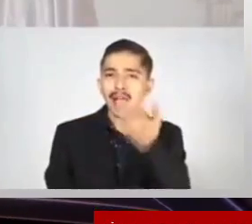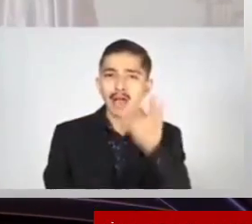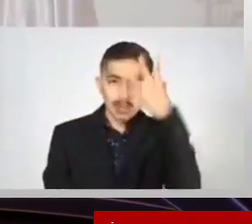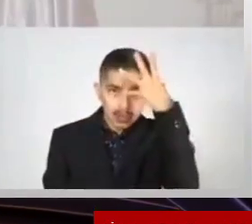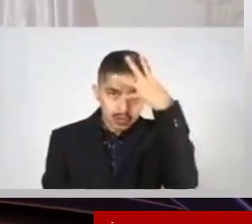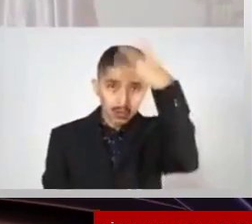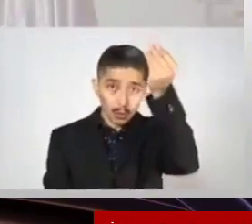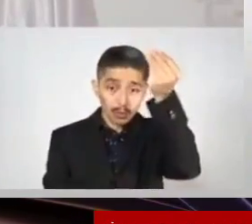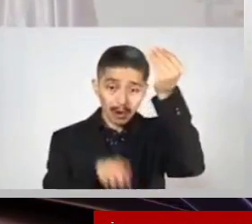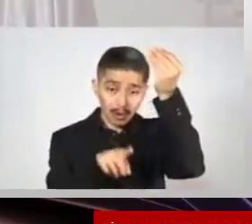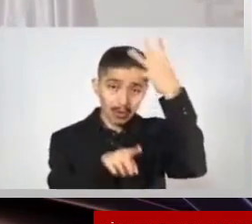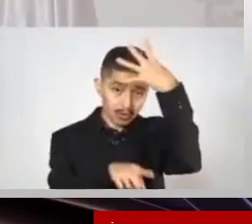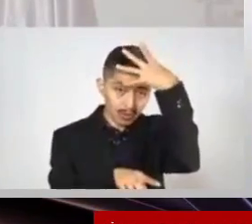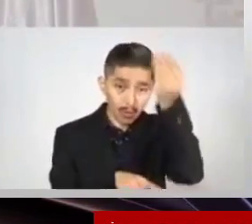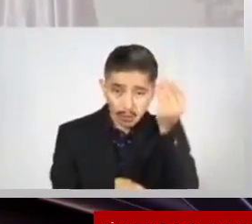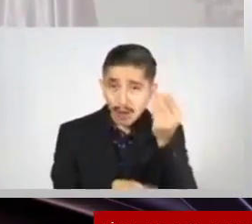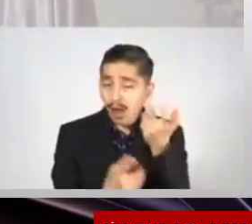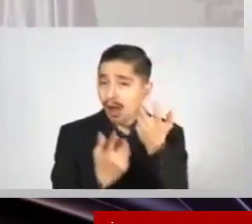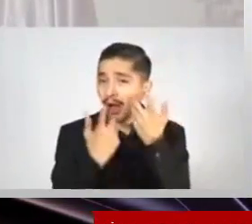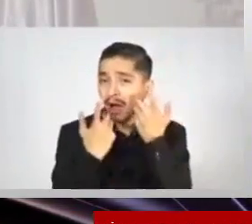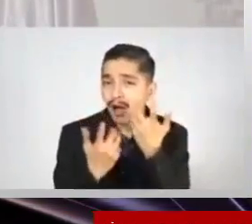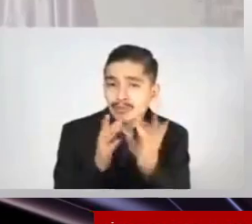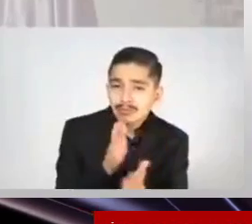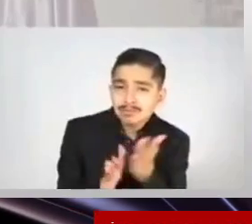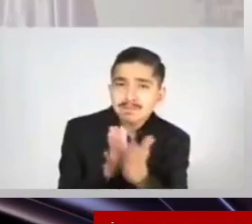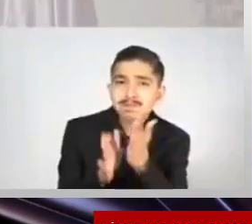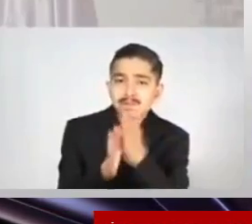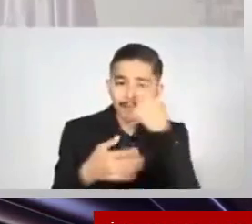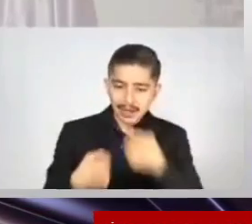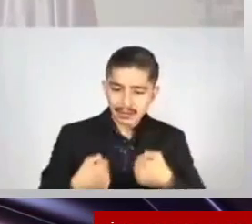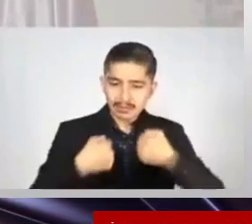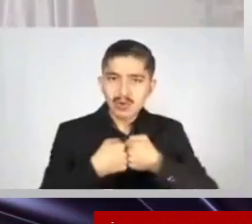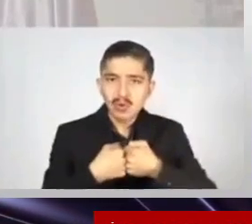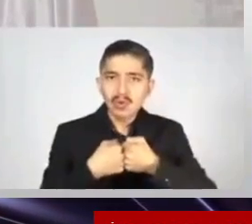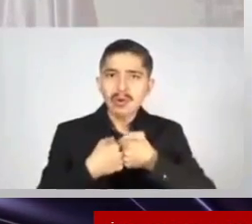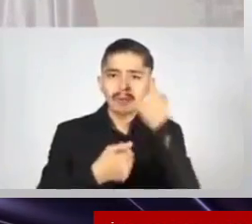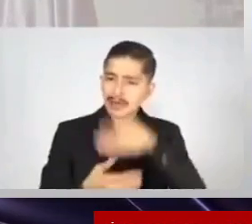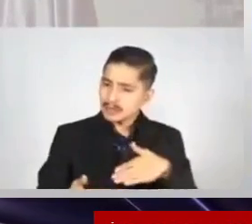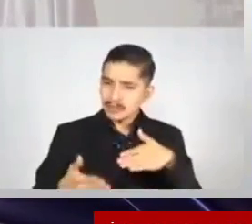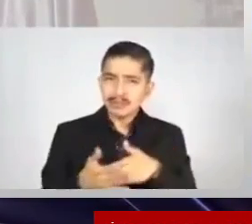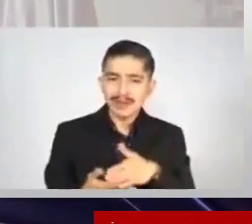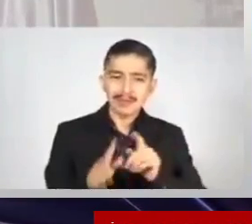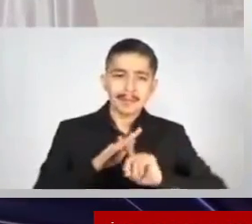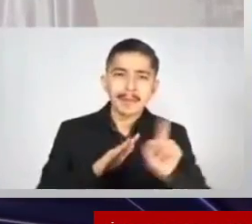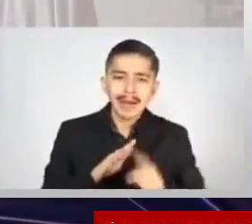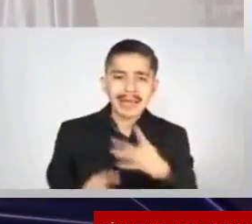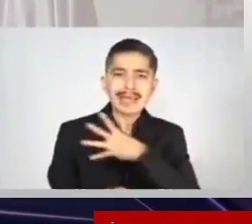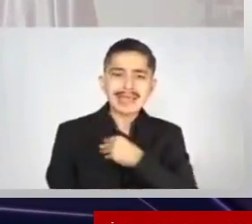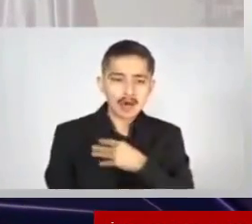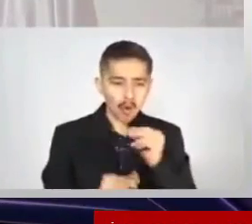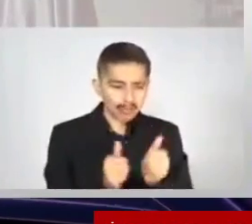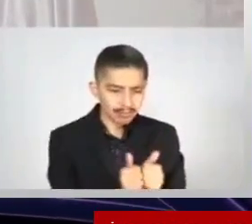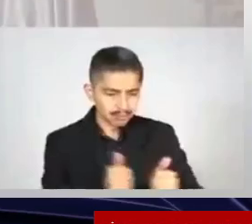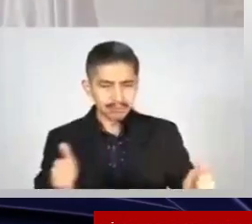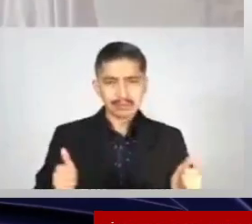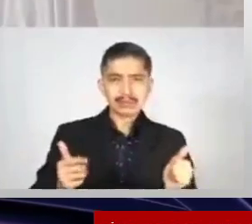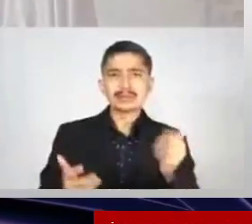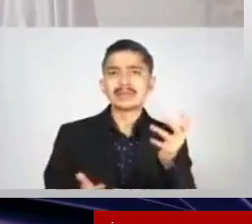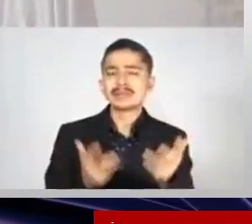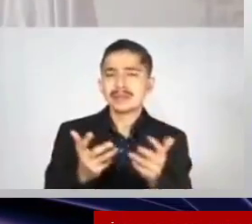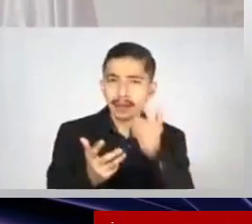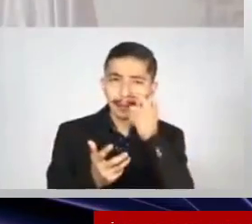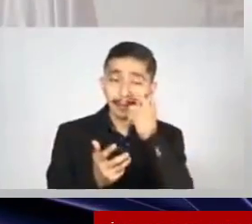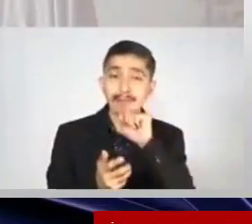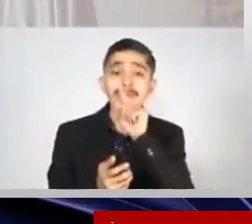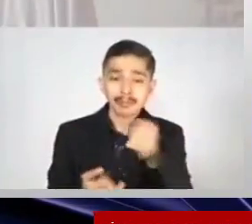en la casa blanca me refiero al donald trump construye muros para detener a los migrantes y a sus hijos o para